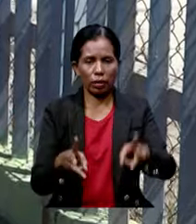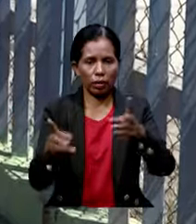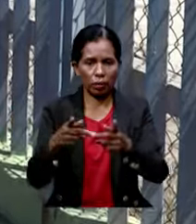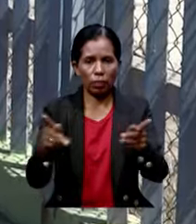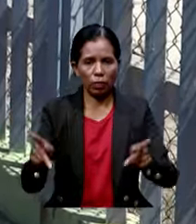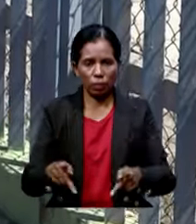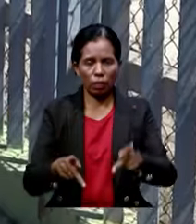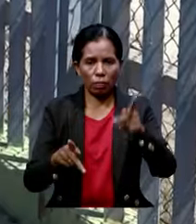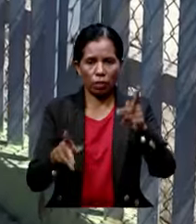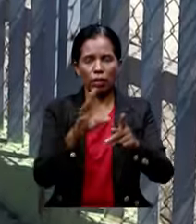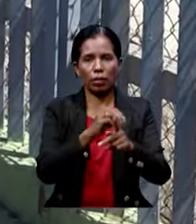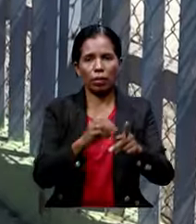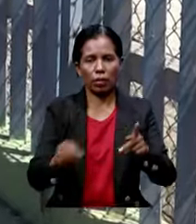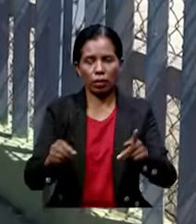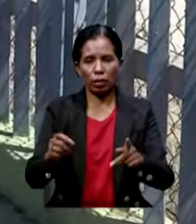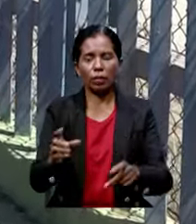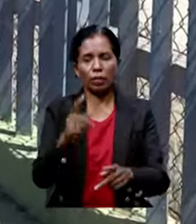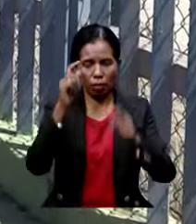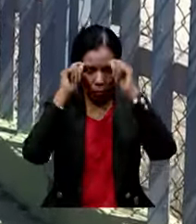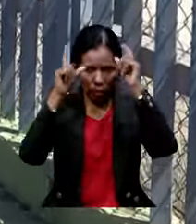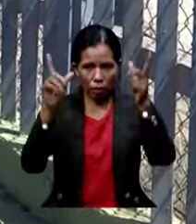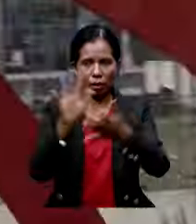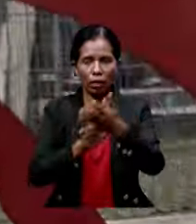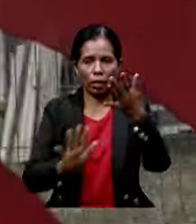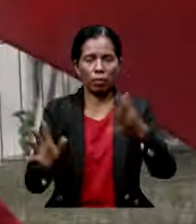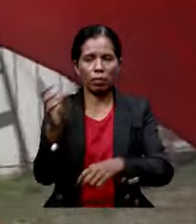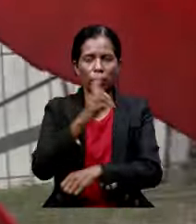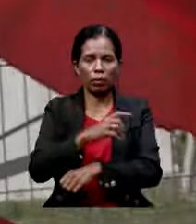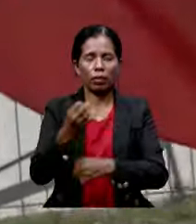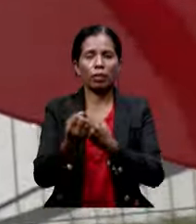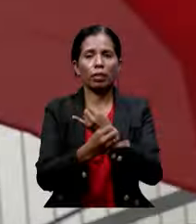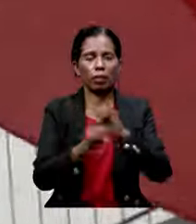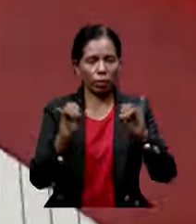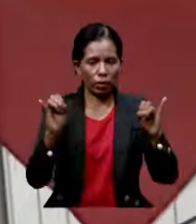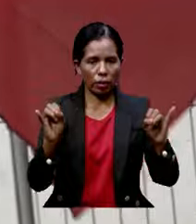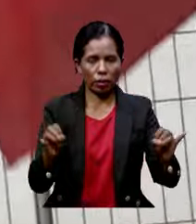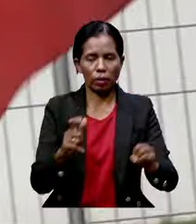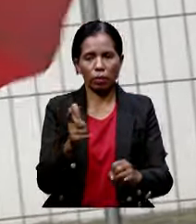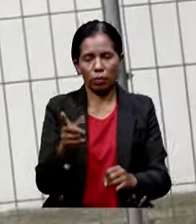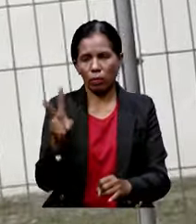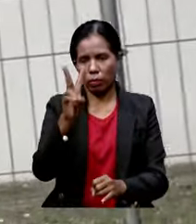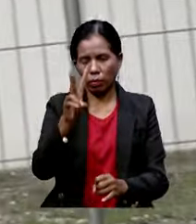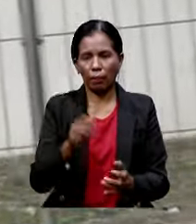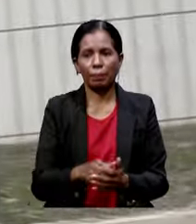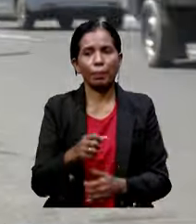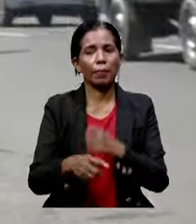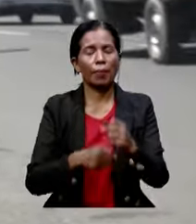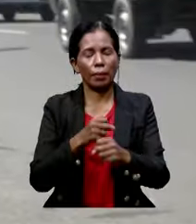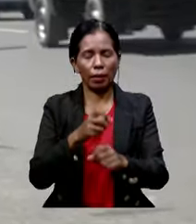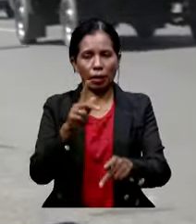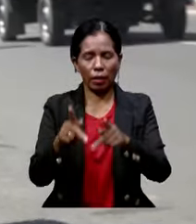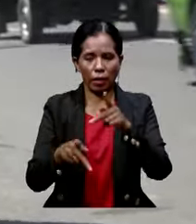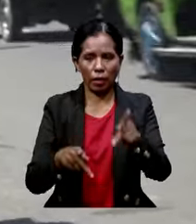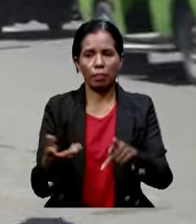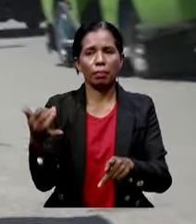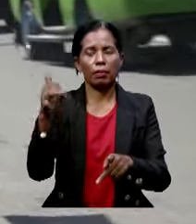tamba falta Loron Walutan, Timor Leste, se conmemora Loron Restauración Independencia Badala Ronulu Resinrua. Cada tina negociante ambulante